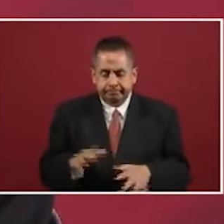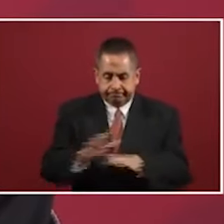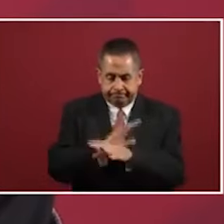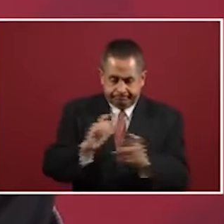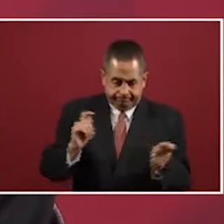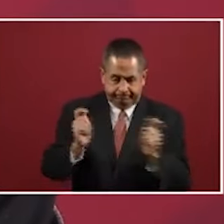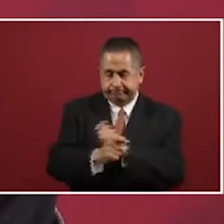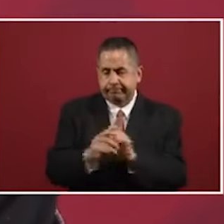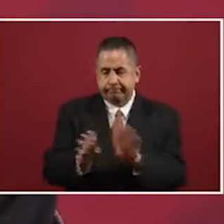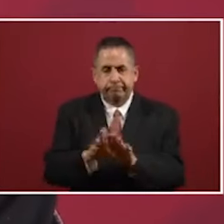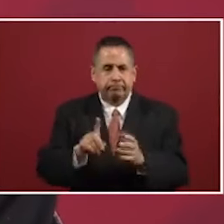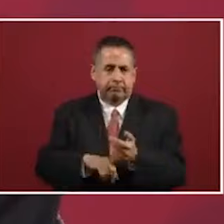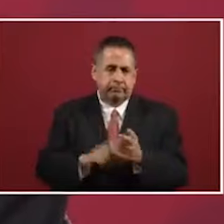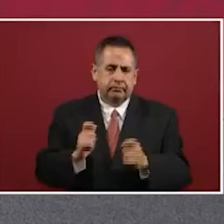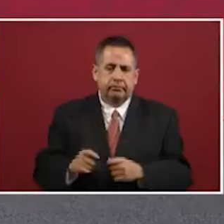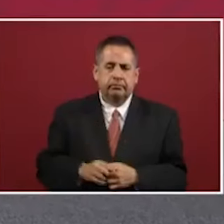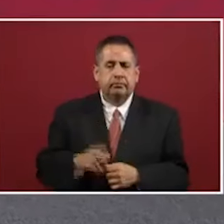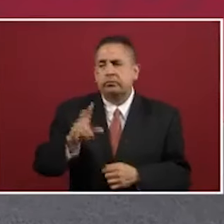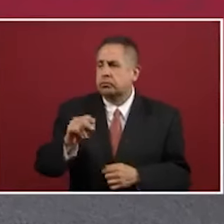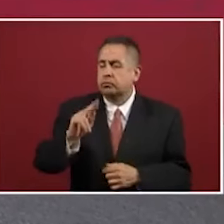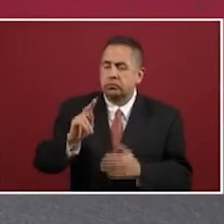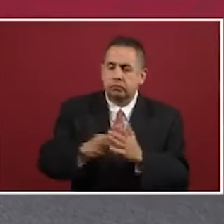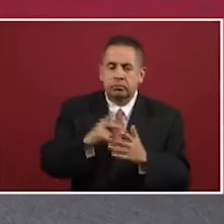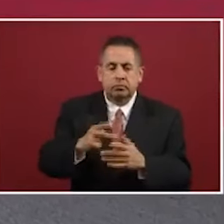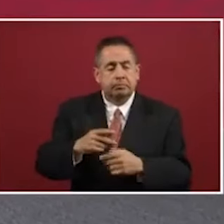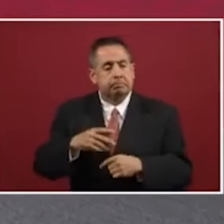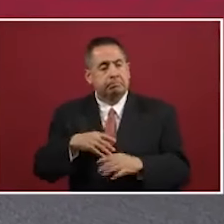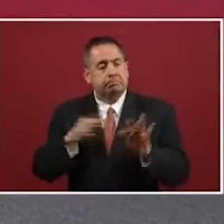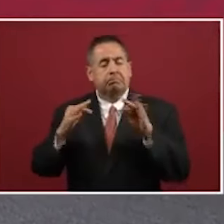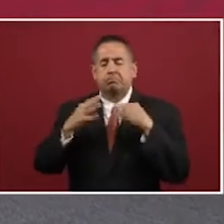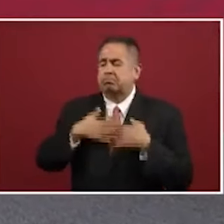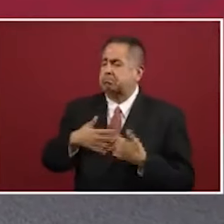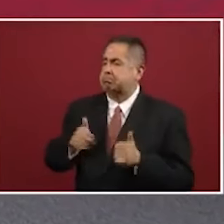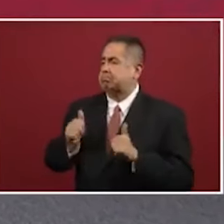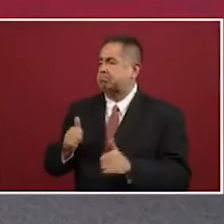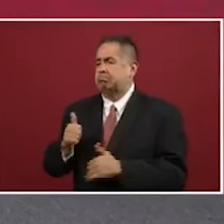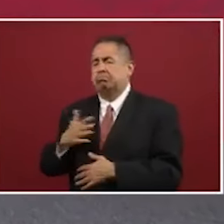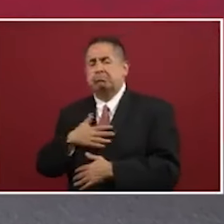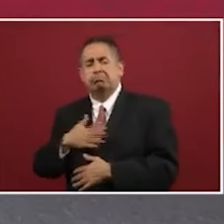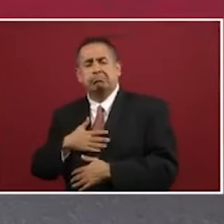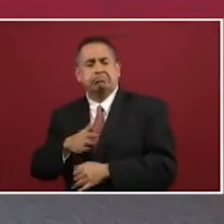rectificar, no caer en la autocomplacencia,